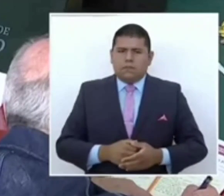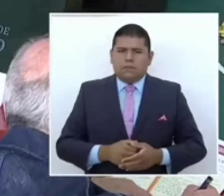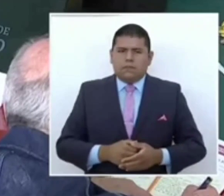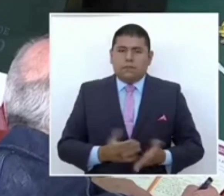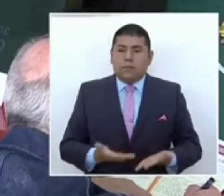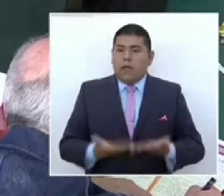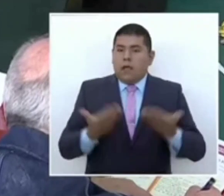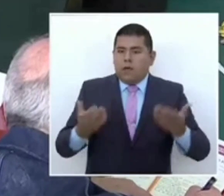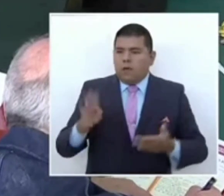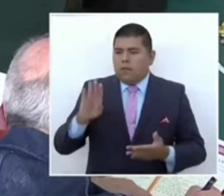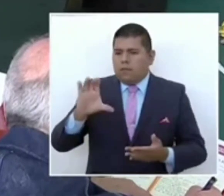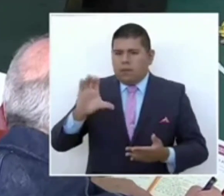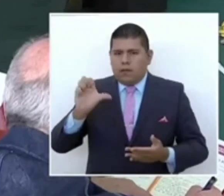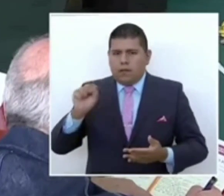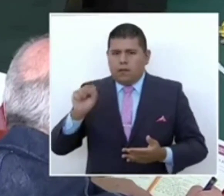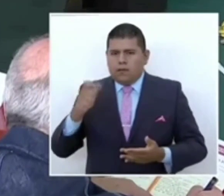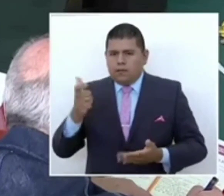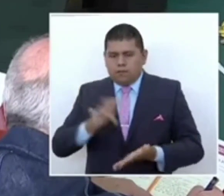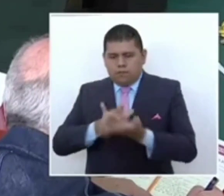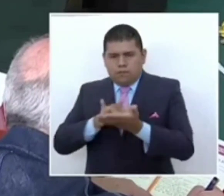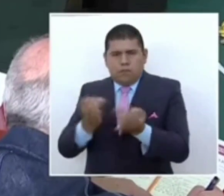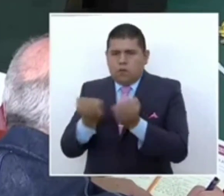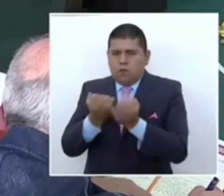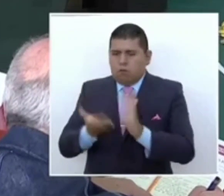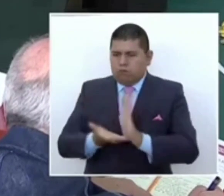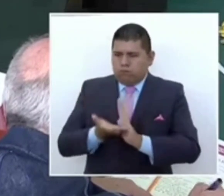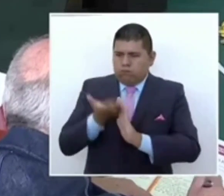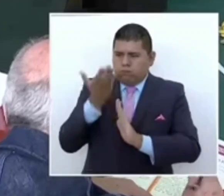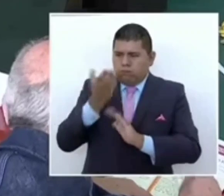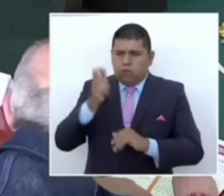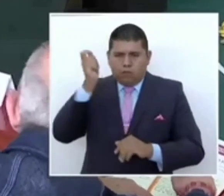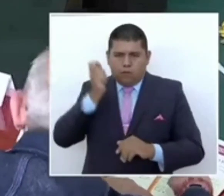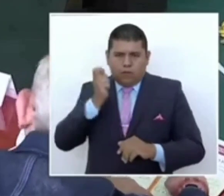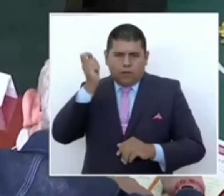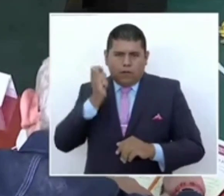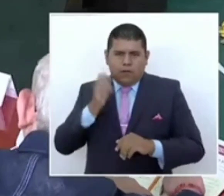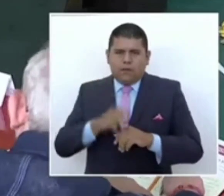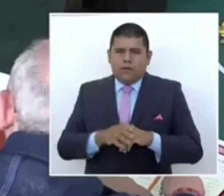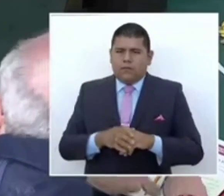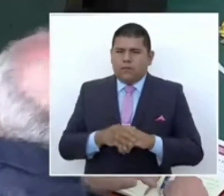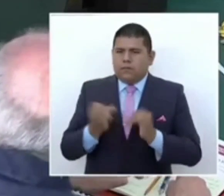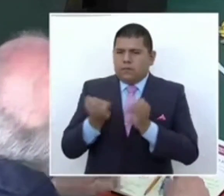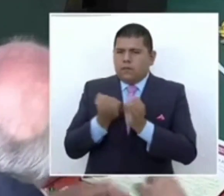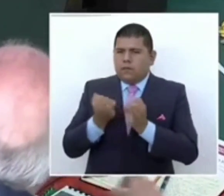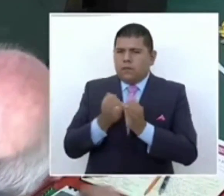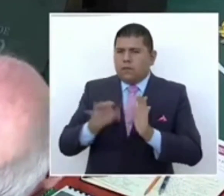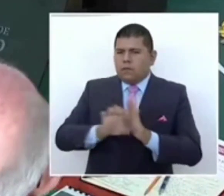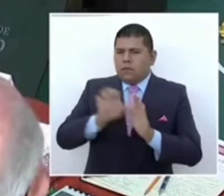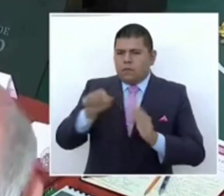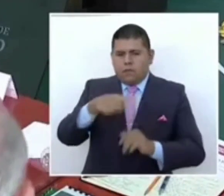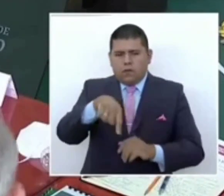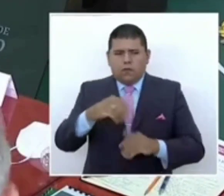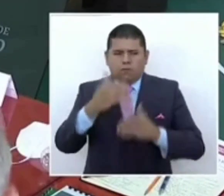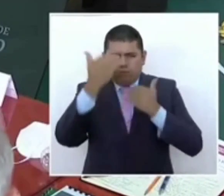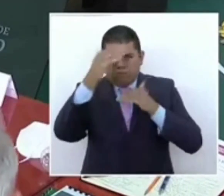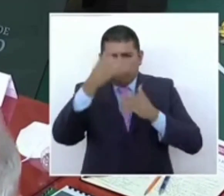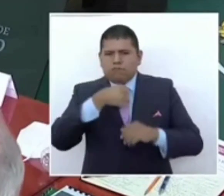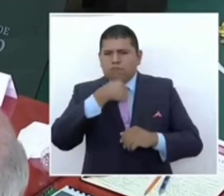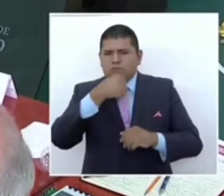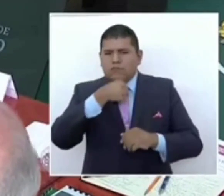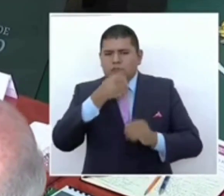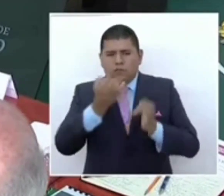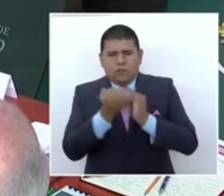En el caso de las becas también va a haber un incremento de acuerdo a la inflación. En el caso de adultos mayores